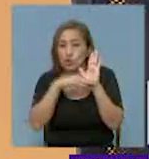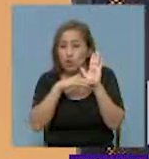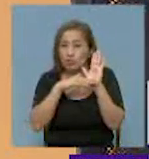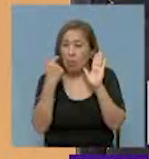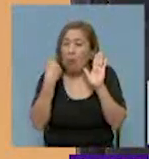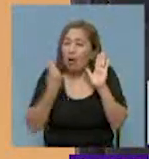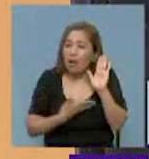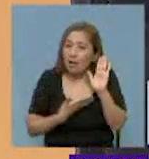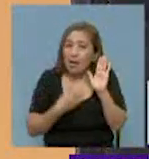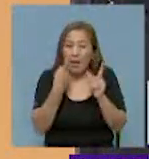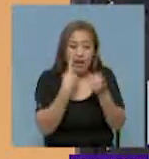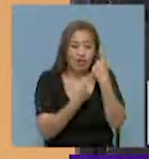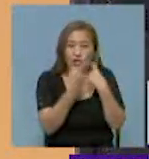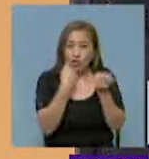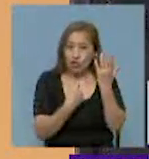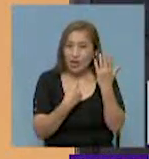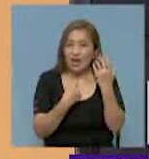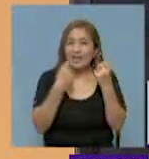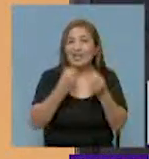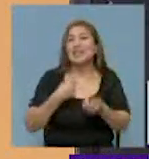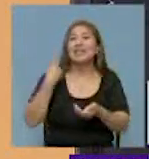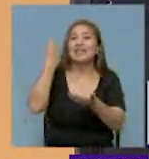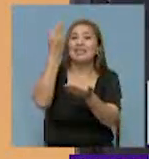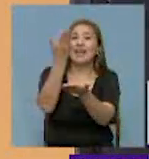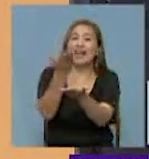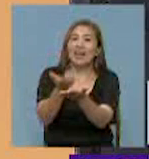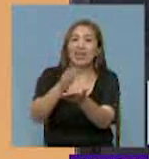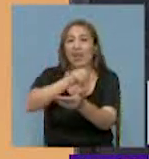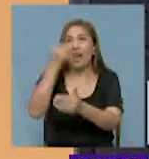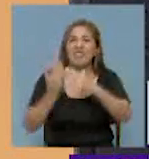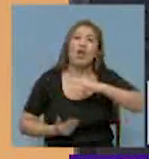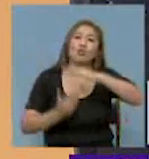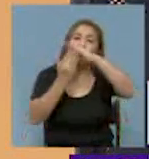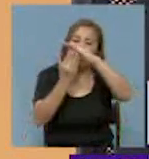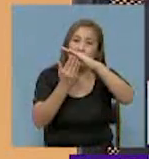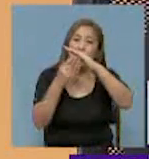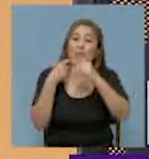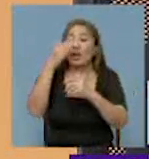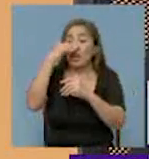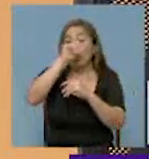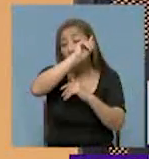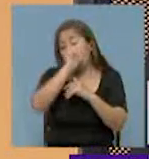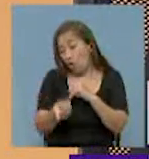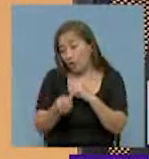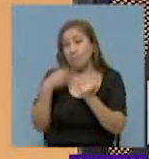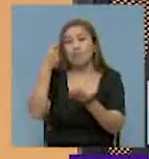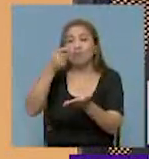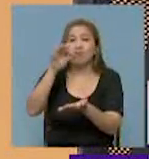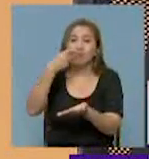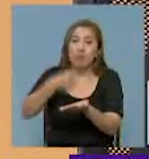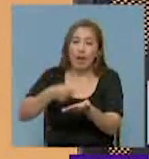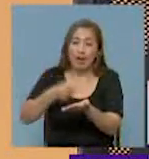que se controle y si se me está haciendo para que dispare cuando tiene errores